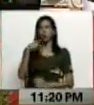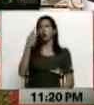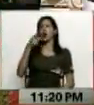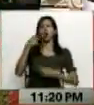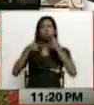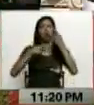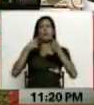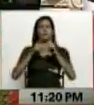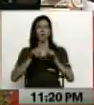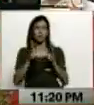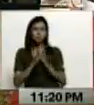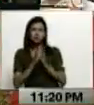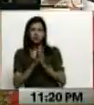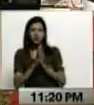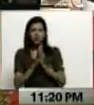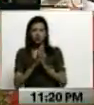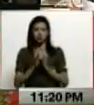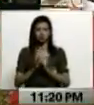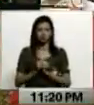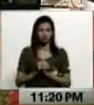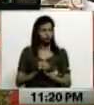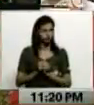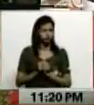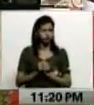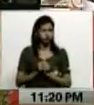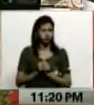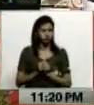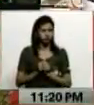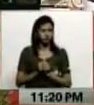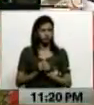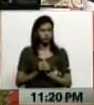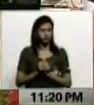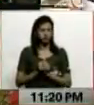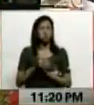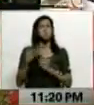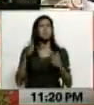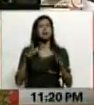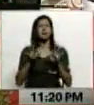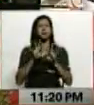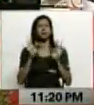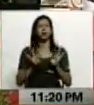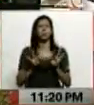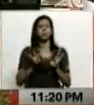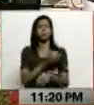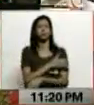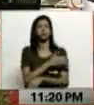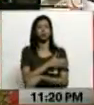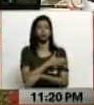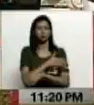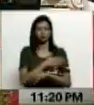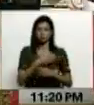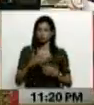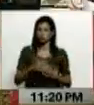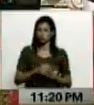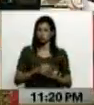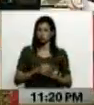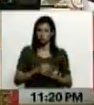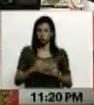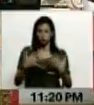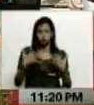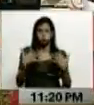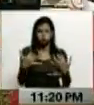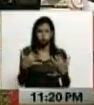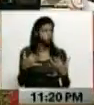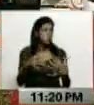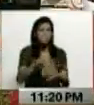a verdad en la procesión no Ah y porque